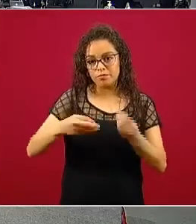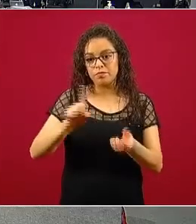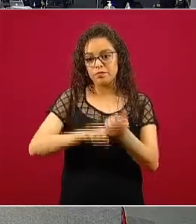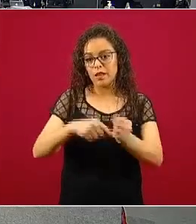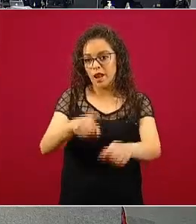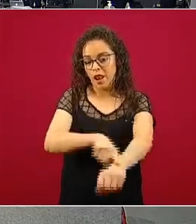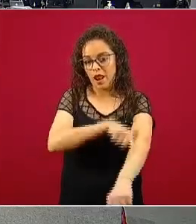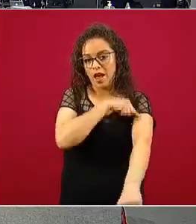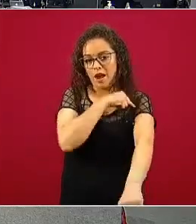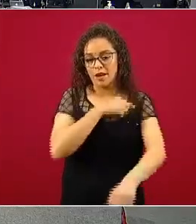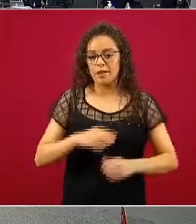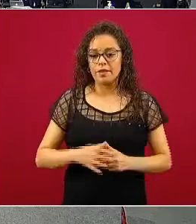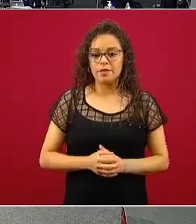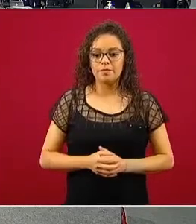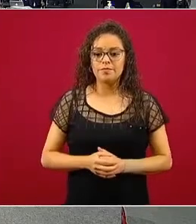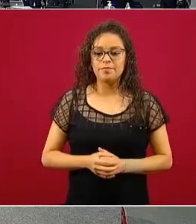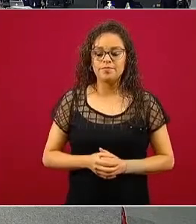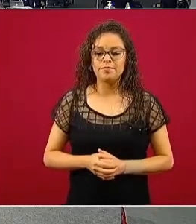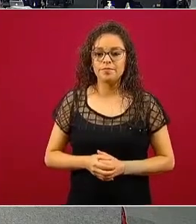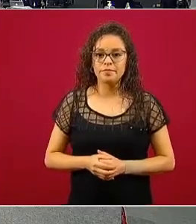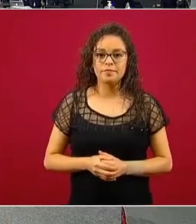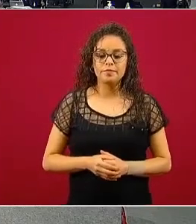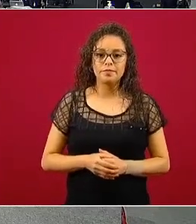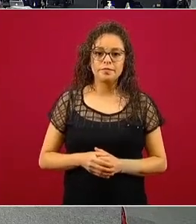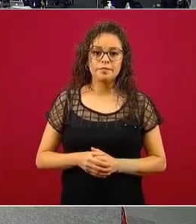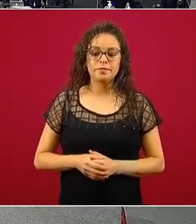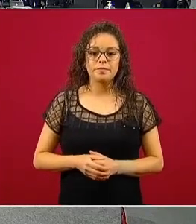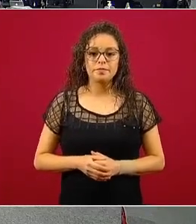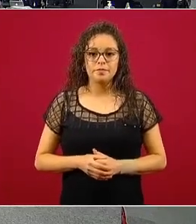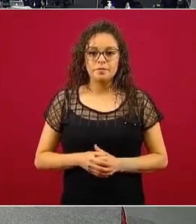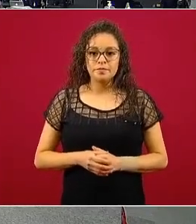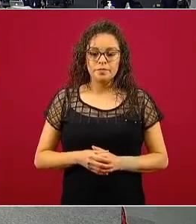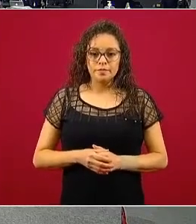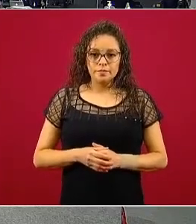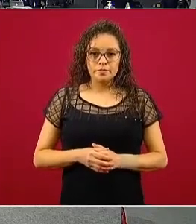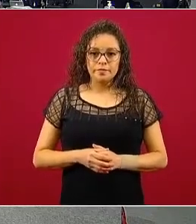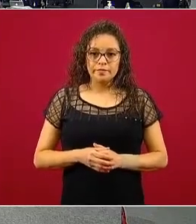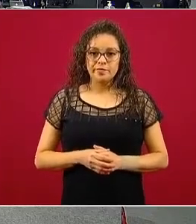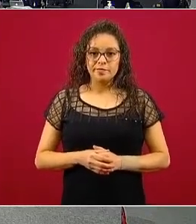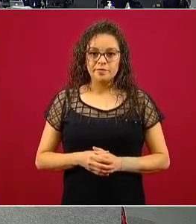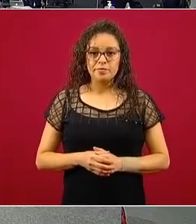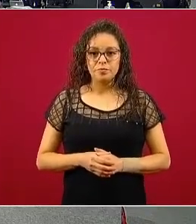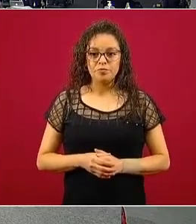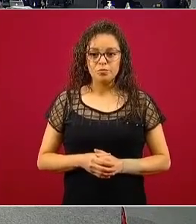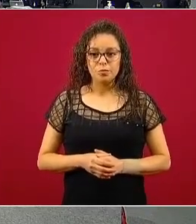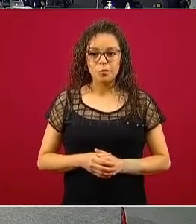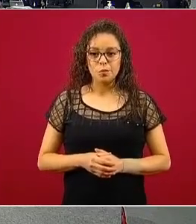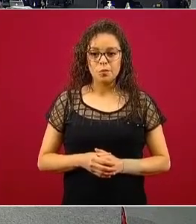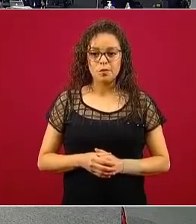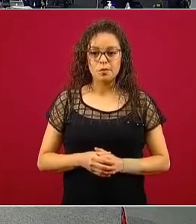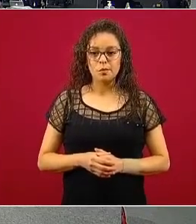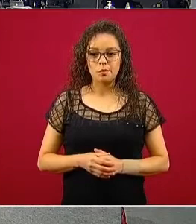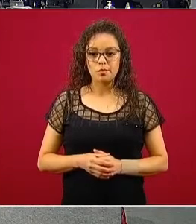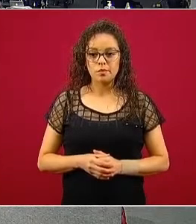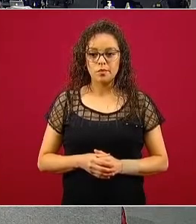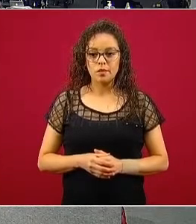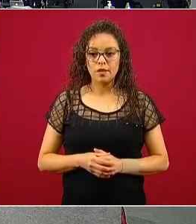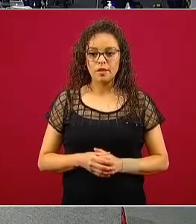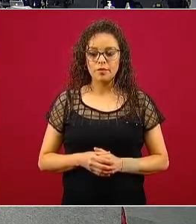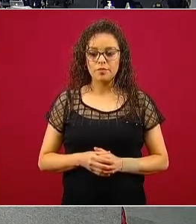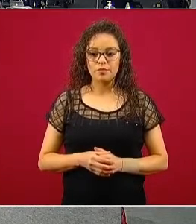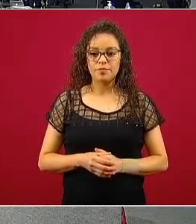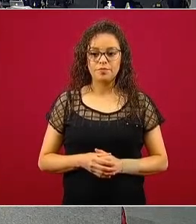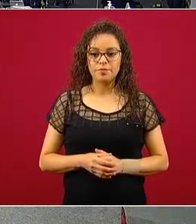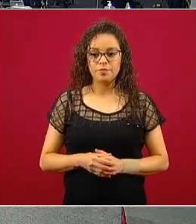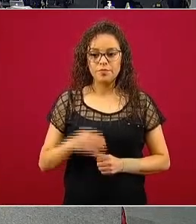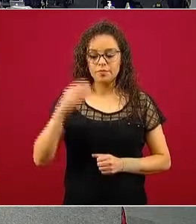Por favor, creo que ya me salté el orden, estaba la compañera. Usted allá atrás, y luego estaba aquí Carlos,